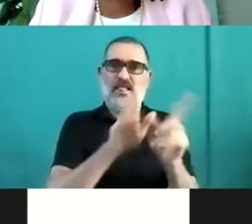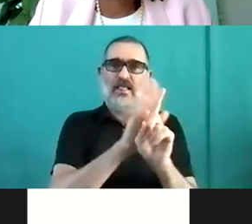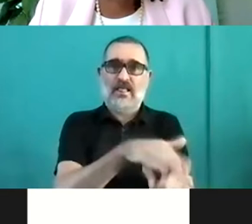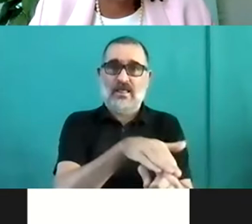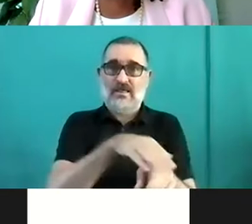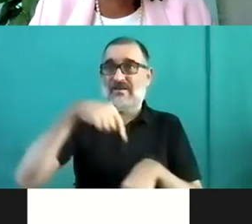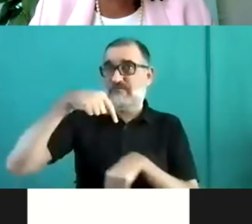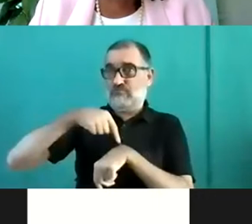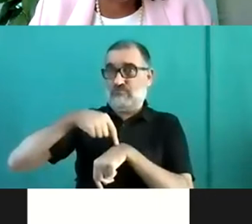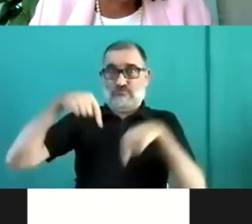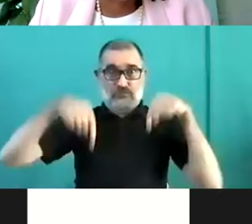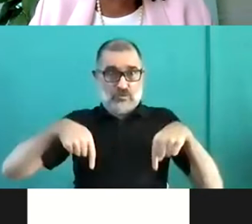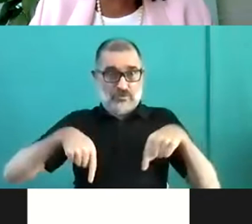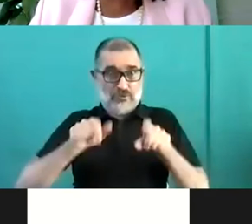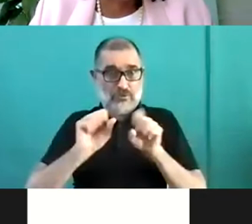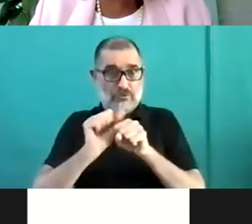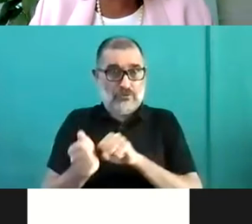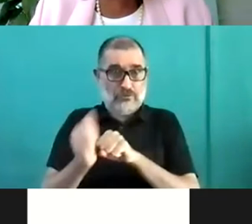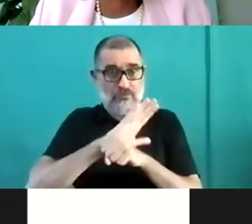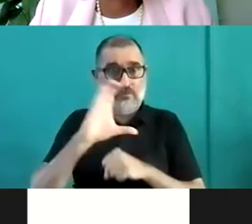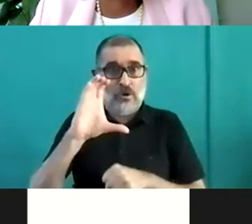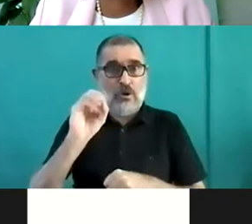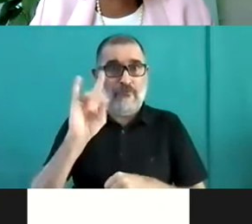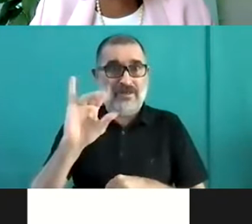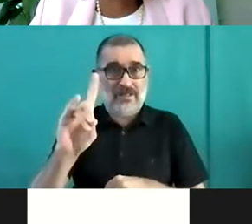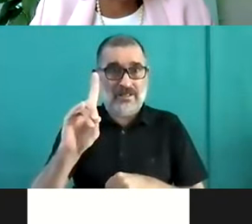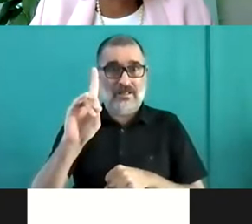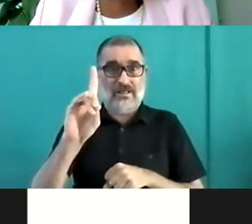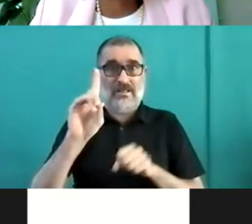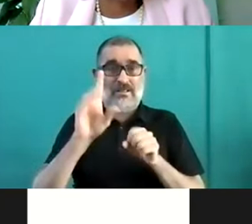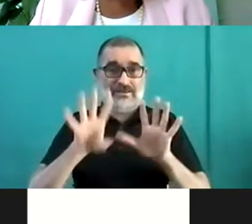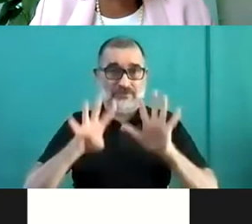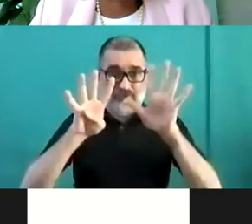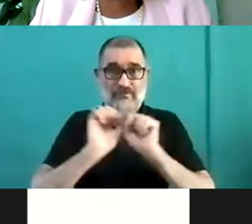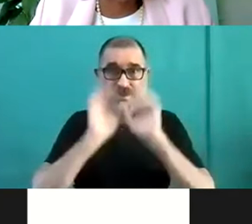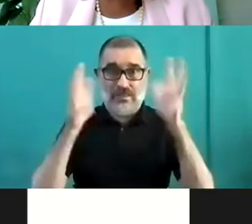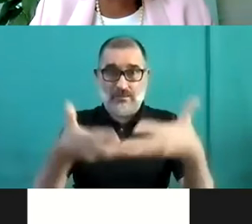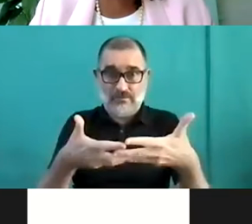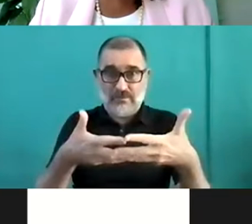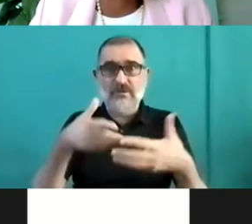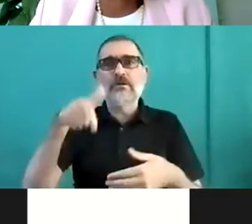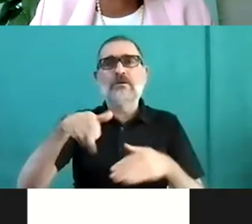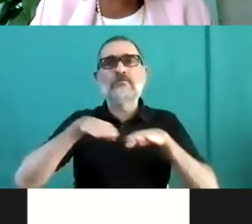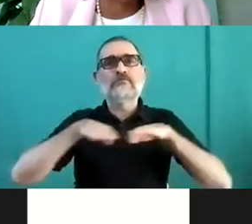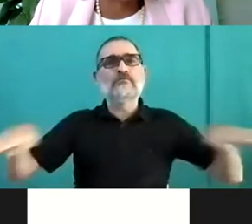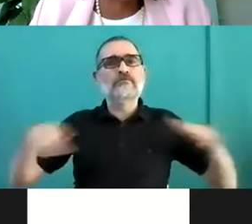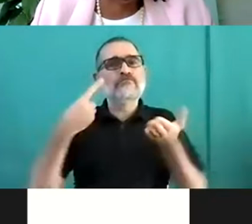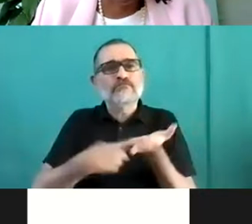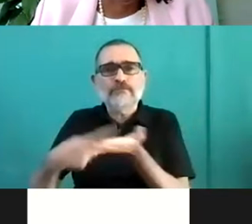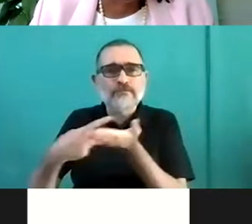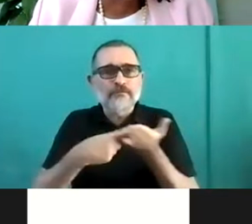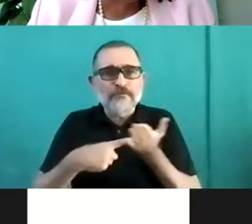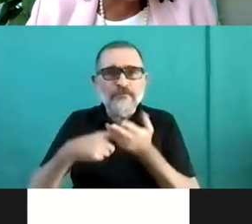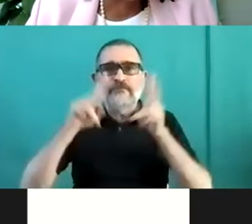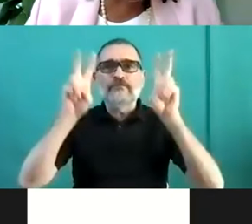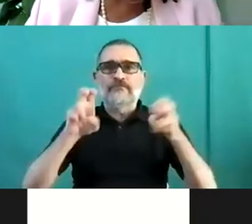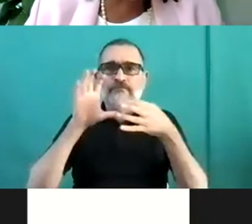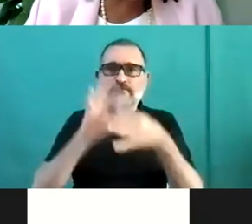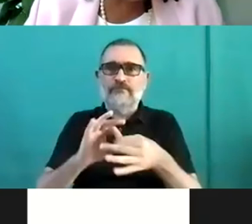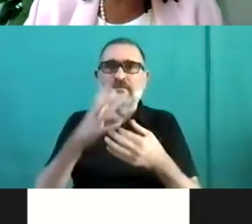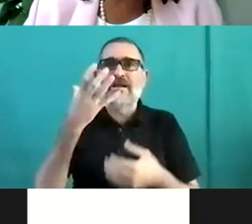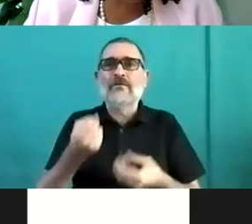la oportunidad de escuchar algunas reflexiones sobre el tema por expertos que nos honran con su presencia. Tenemos